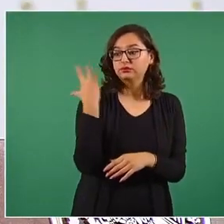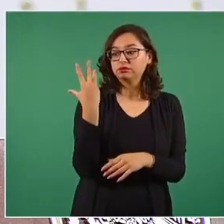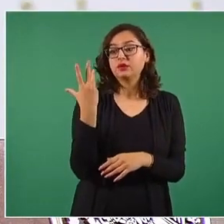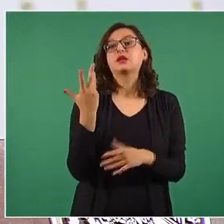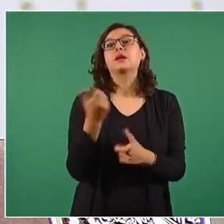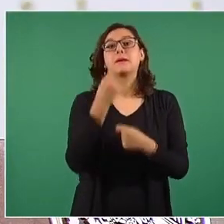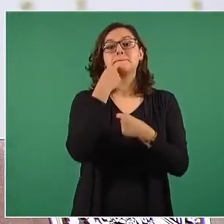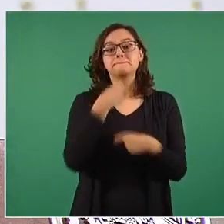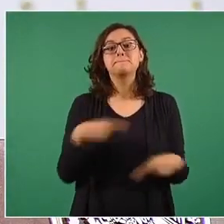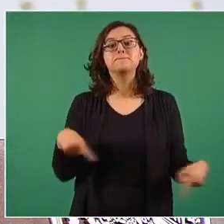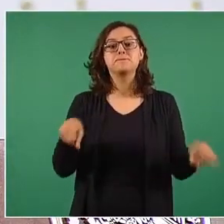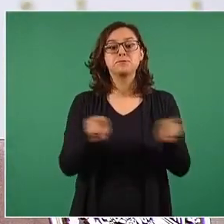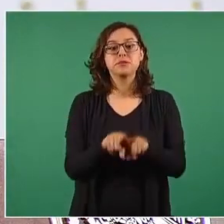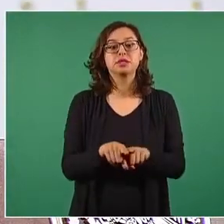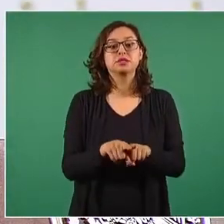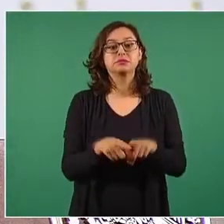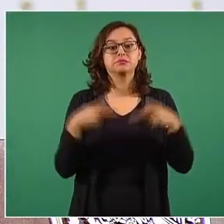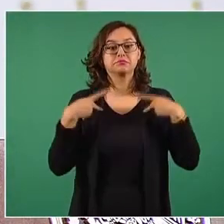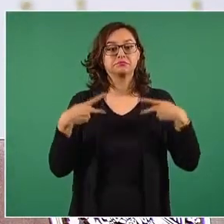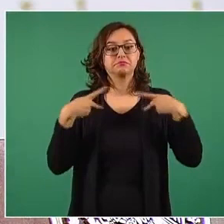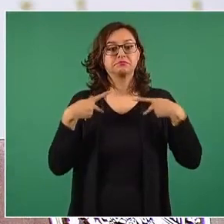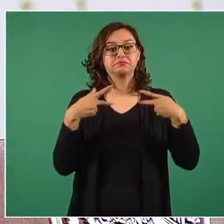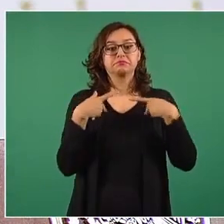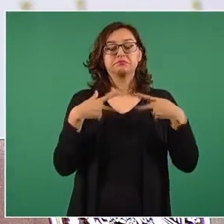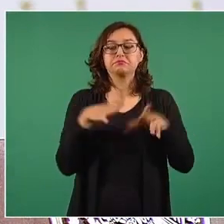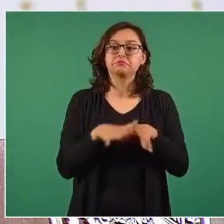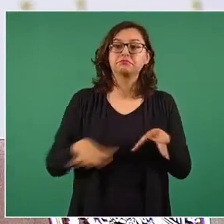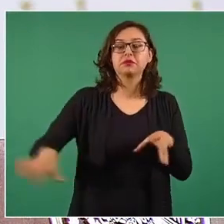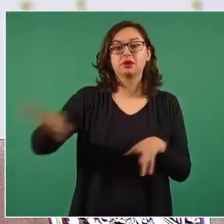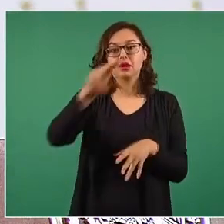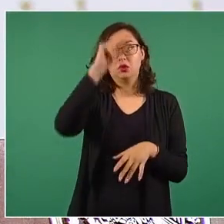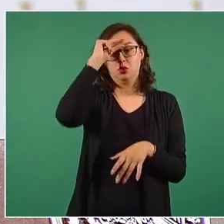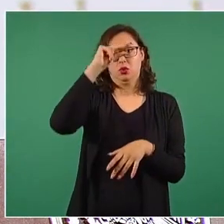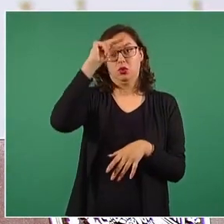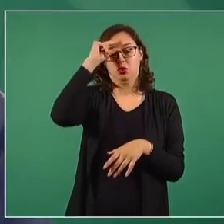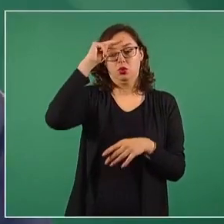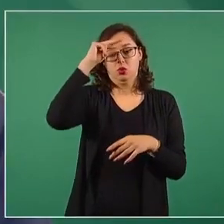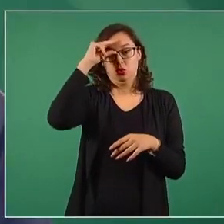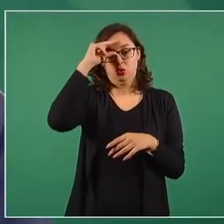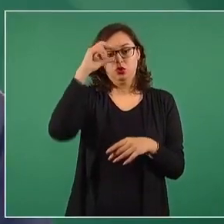inteligencia innata de nuestro pueblo,